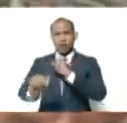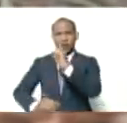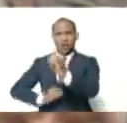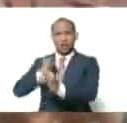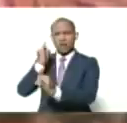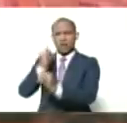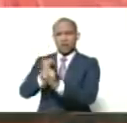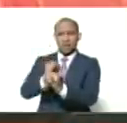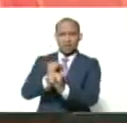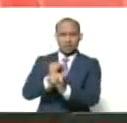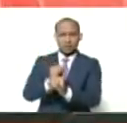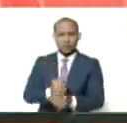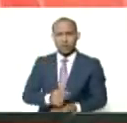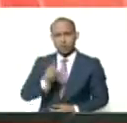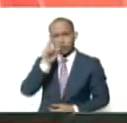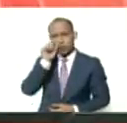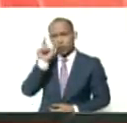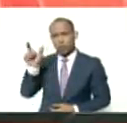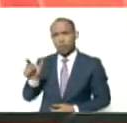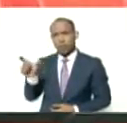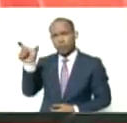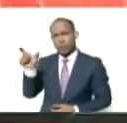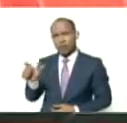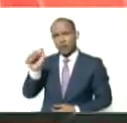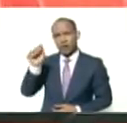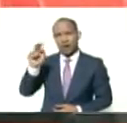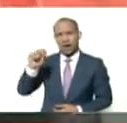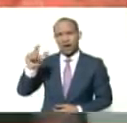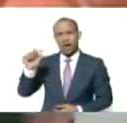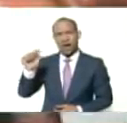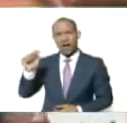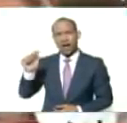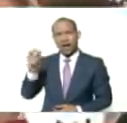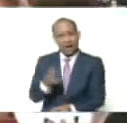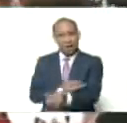saludo a Adán Coromoto Chávez Frías, allá en La Habana.